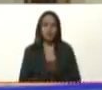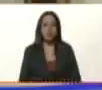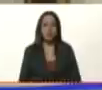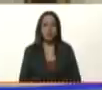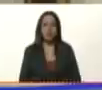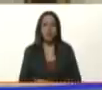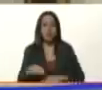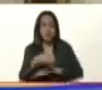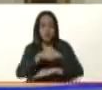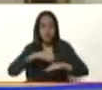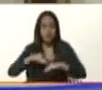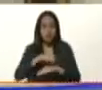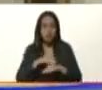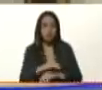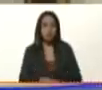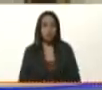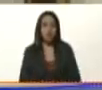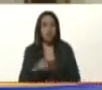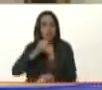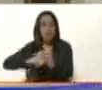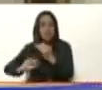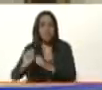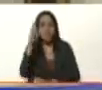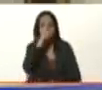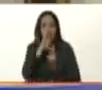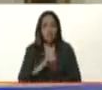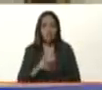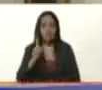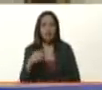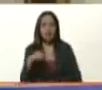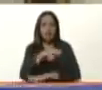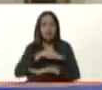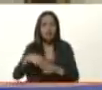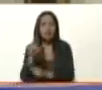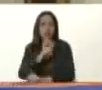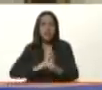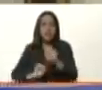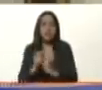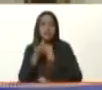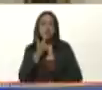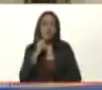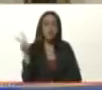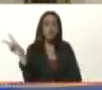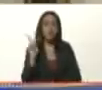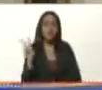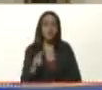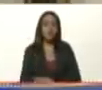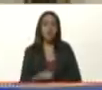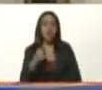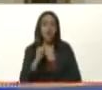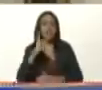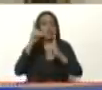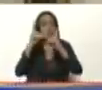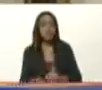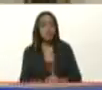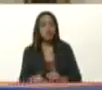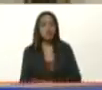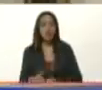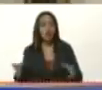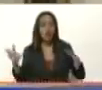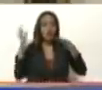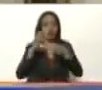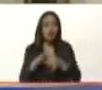el ministro de la Defensa de Brasil y el ministro de la Defensa de Venezuela. Se han tomado decisiones conjuntas